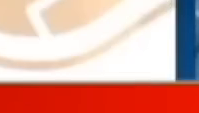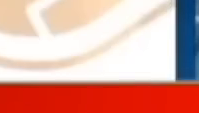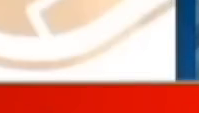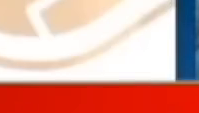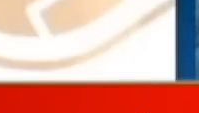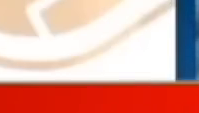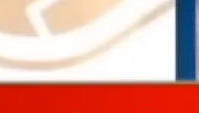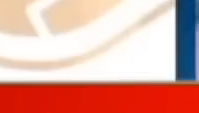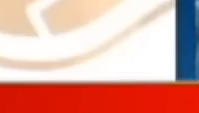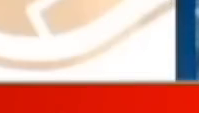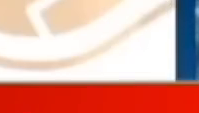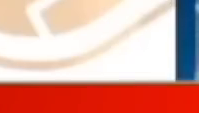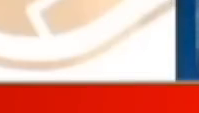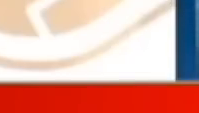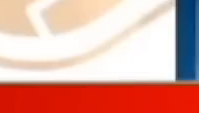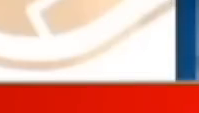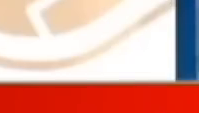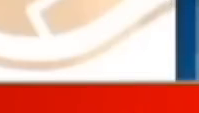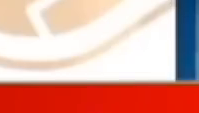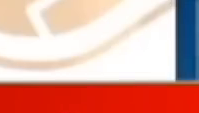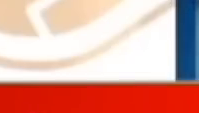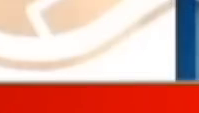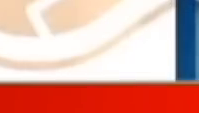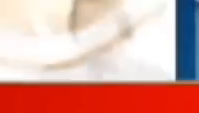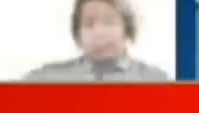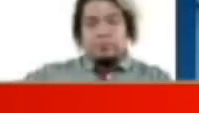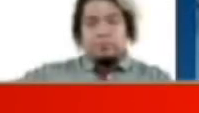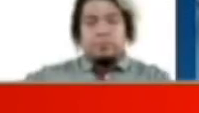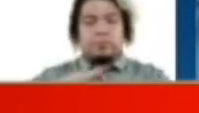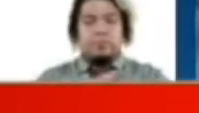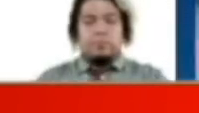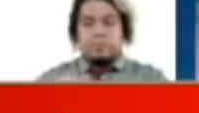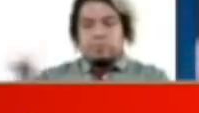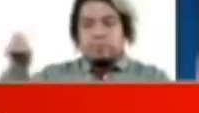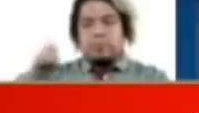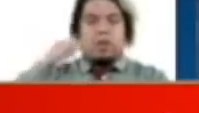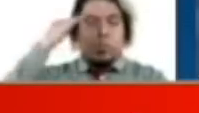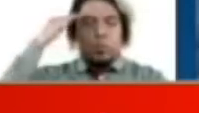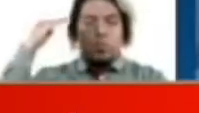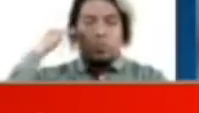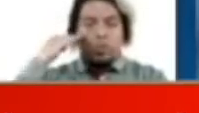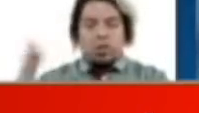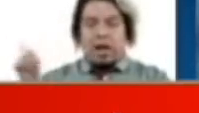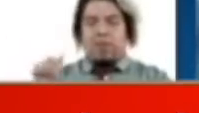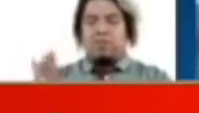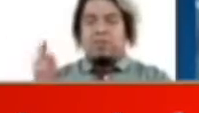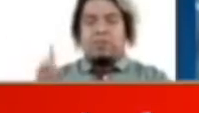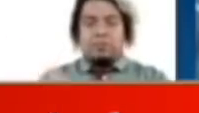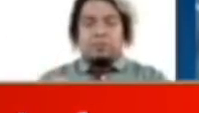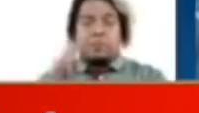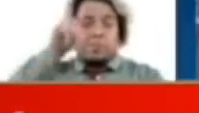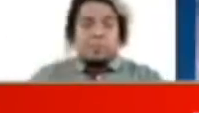lazio de méxico pagará la remodelación del estadio azteca pero no solamente eso sino que además